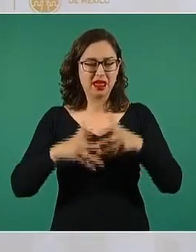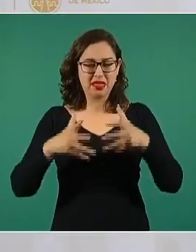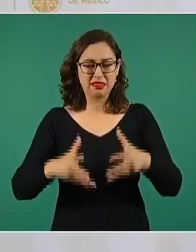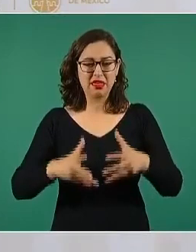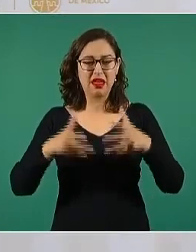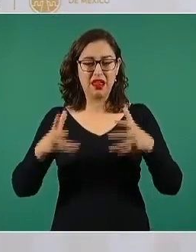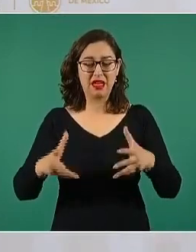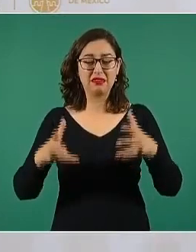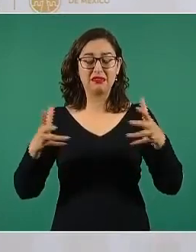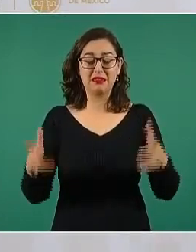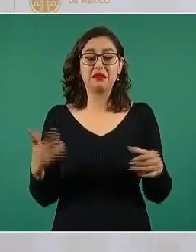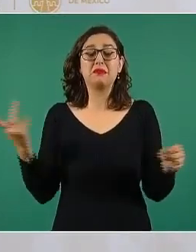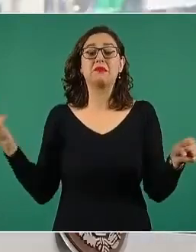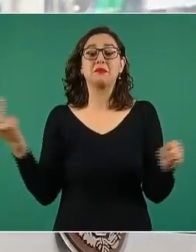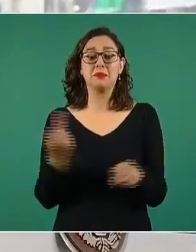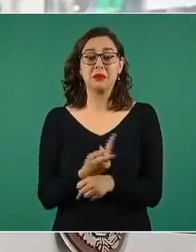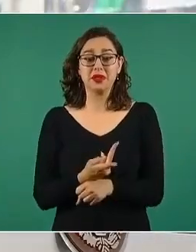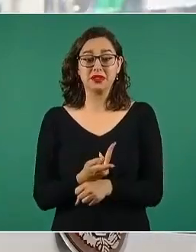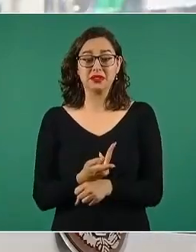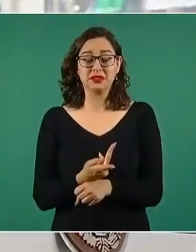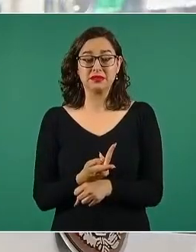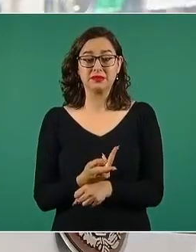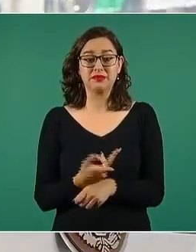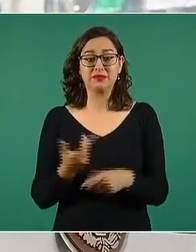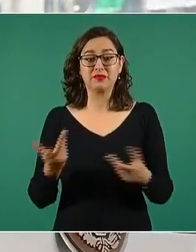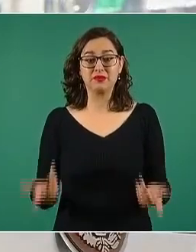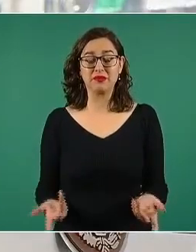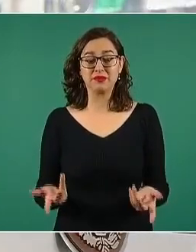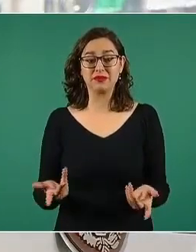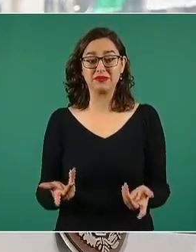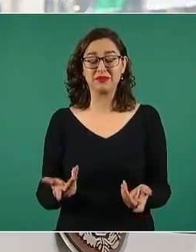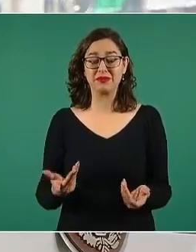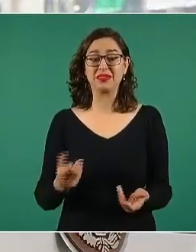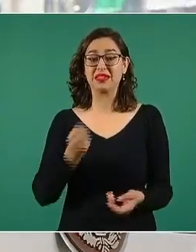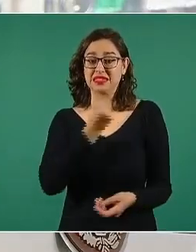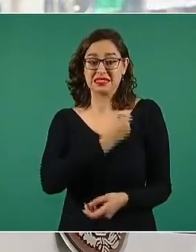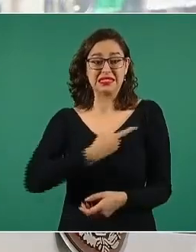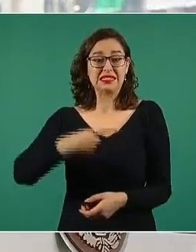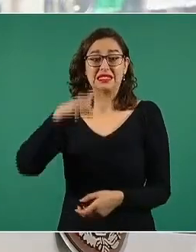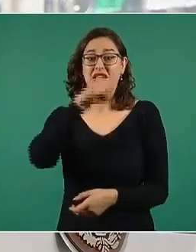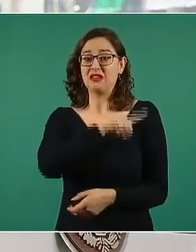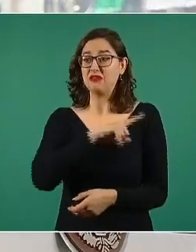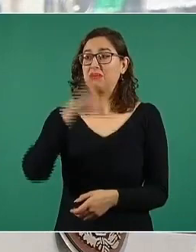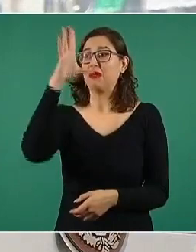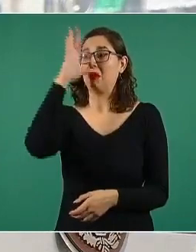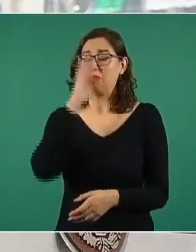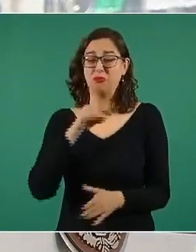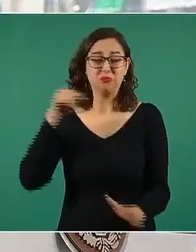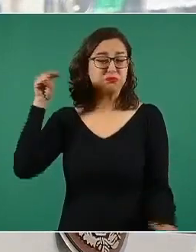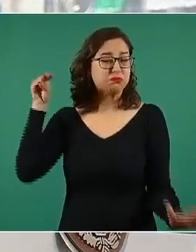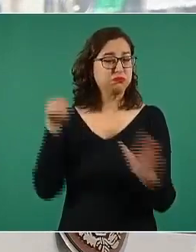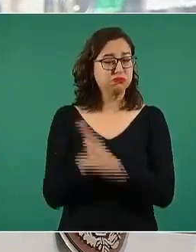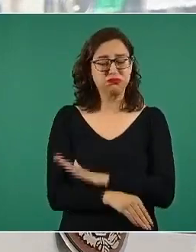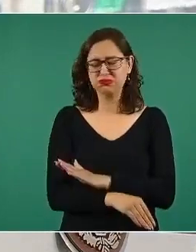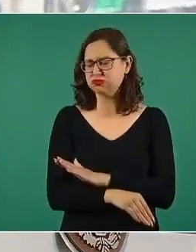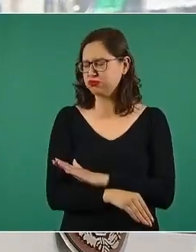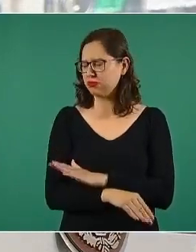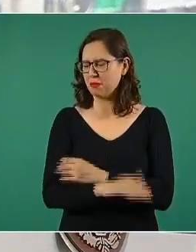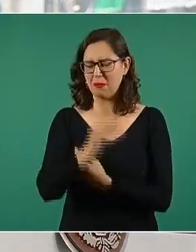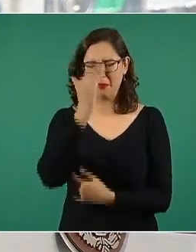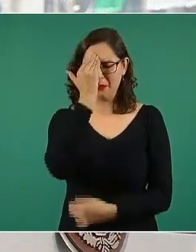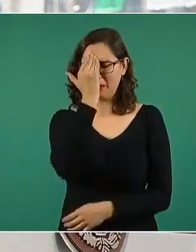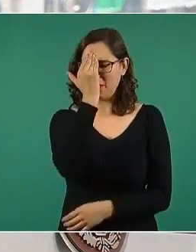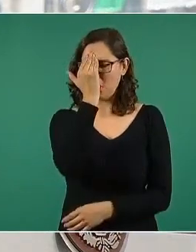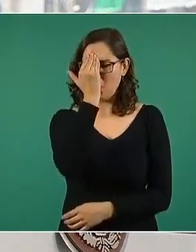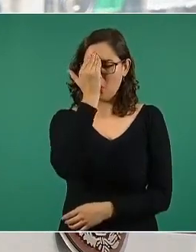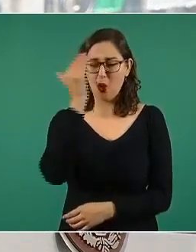la conquista provocó una crisis sanitaria, una catástrofe,